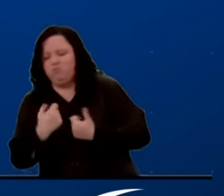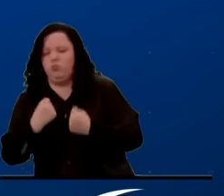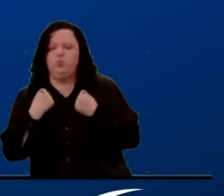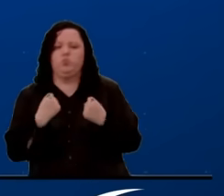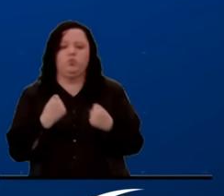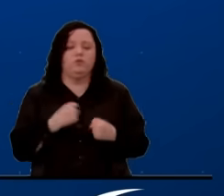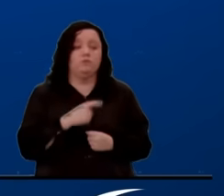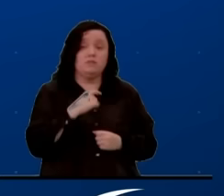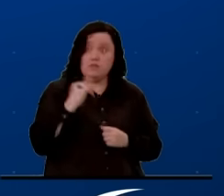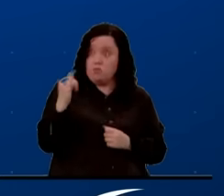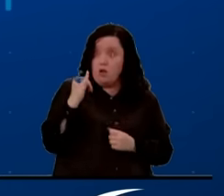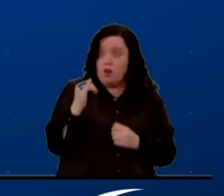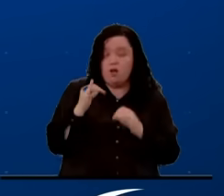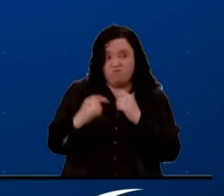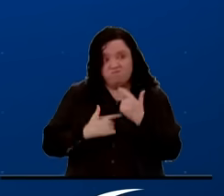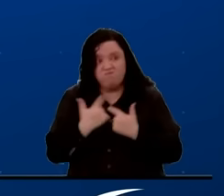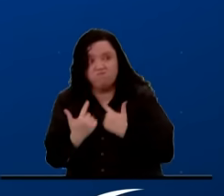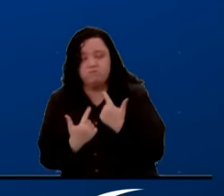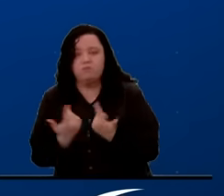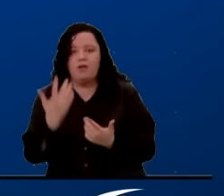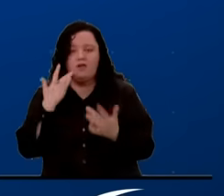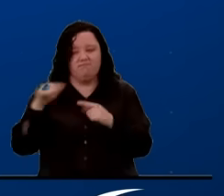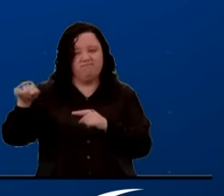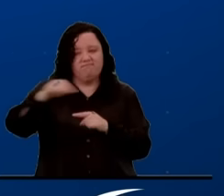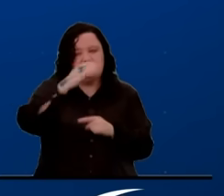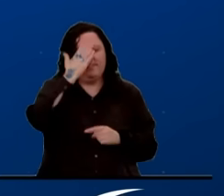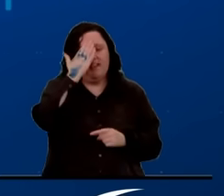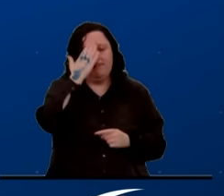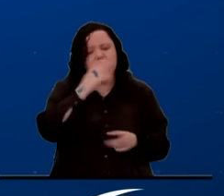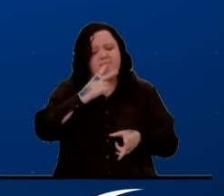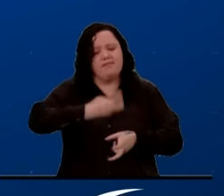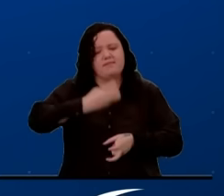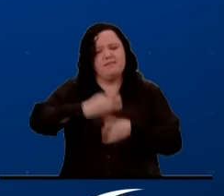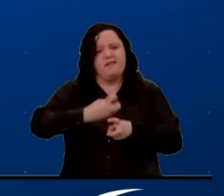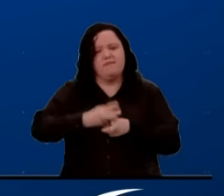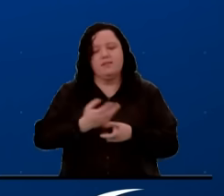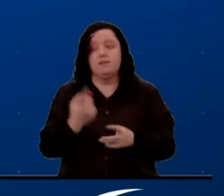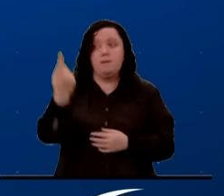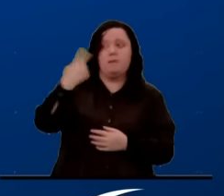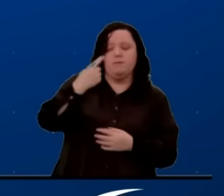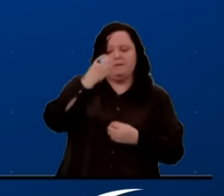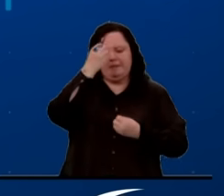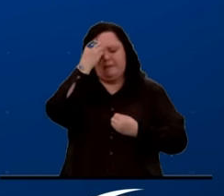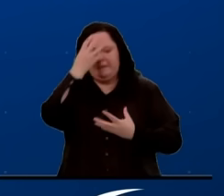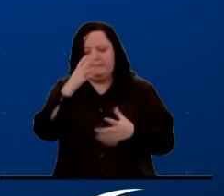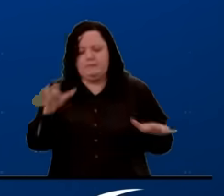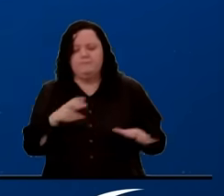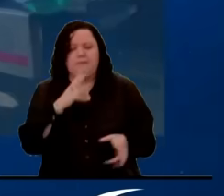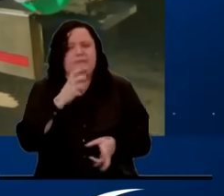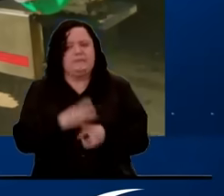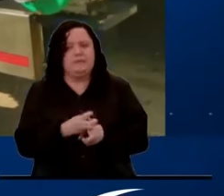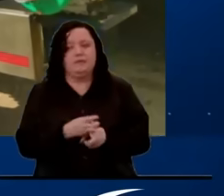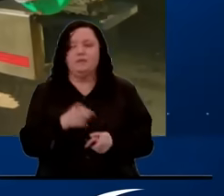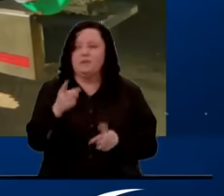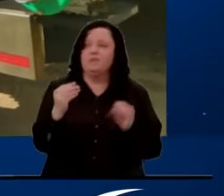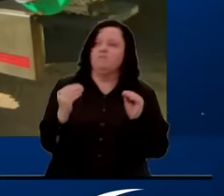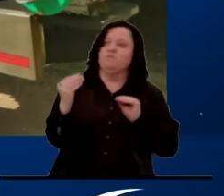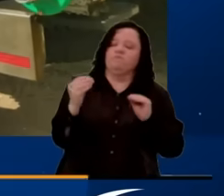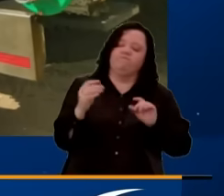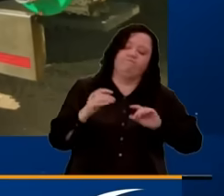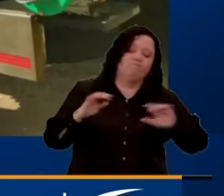luchado como yo, desde distintas orillas, sabrán bien lo difícil que es seguir órdenes, aun cuando no se está de